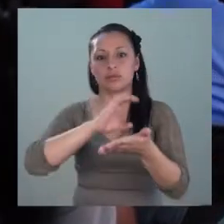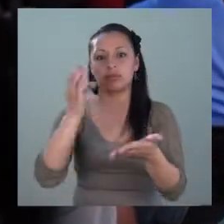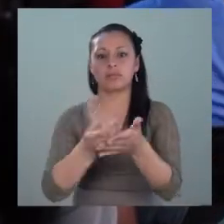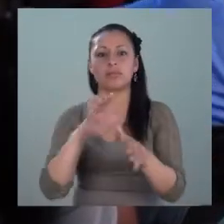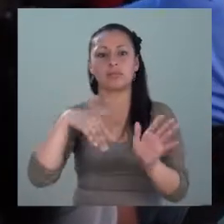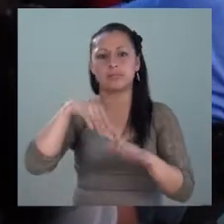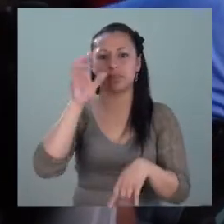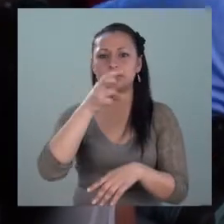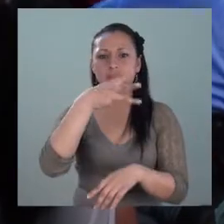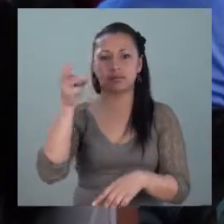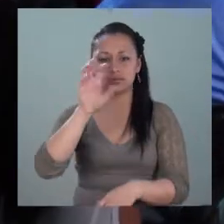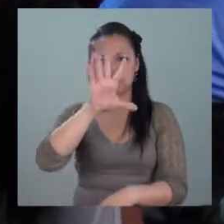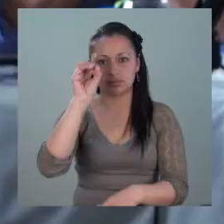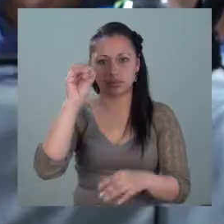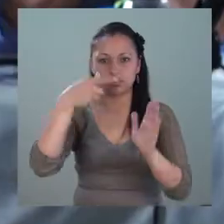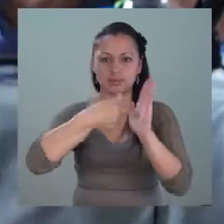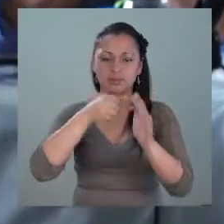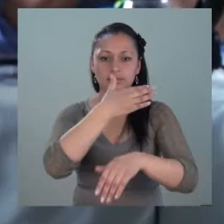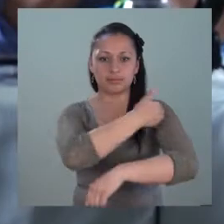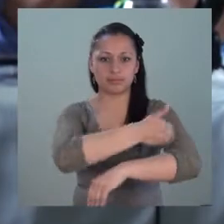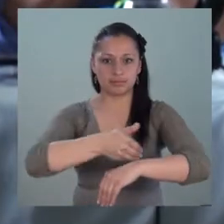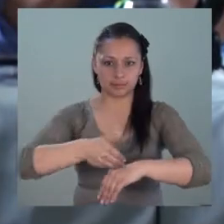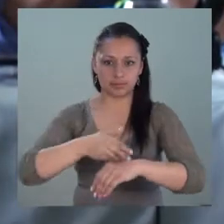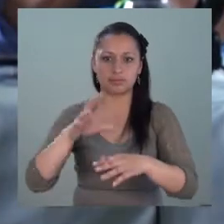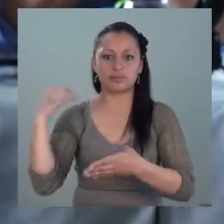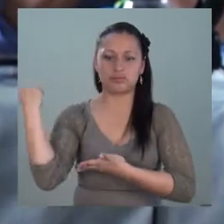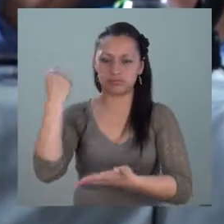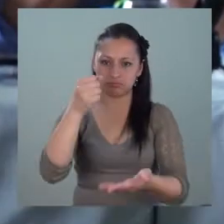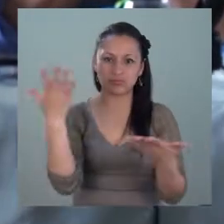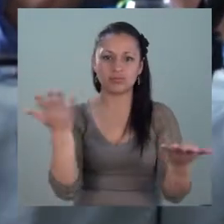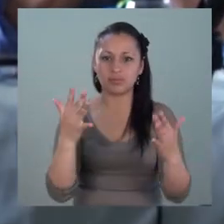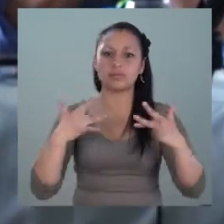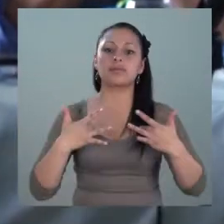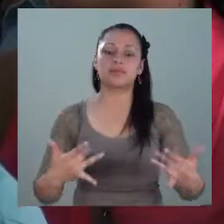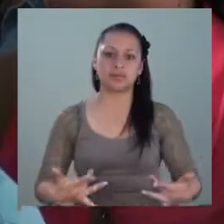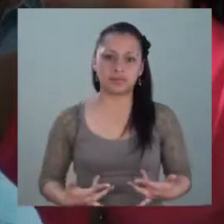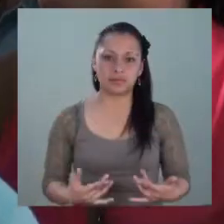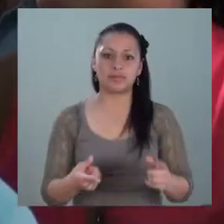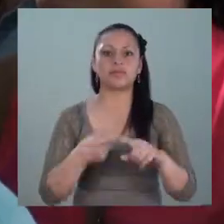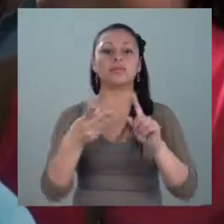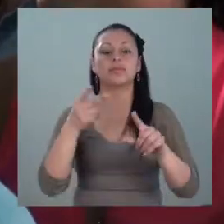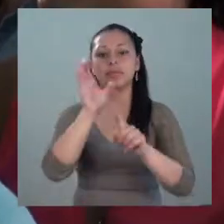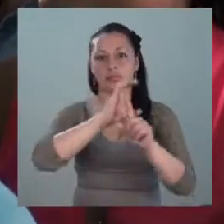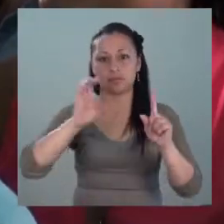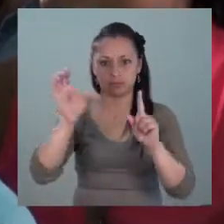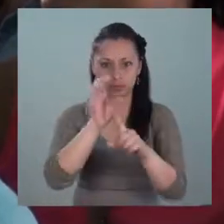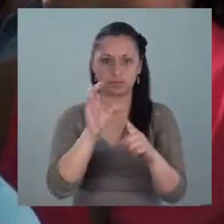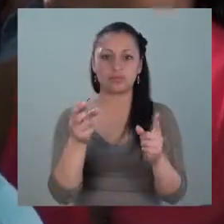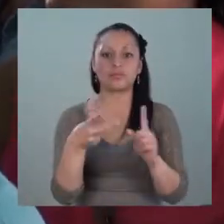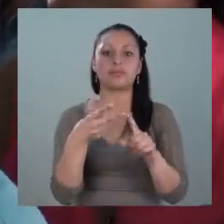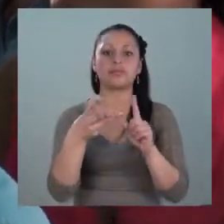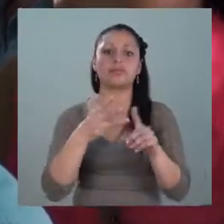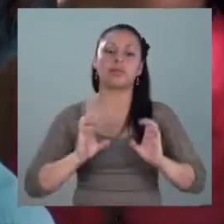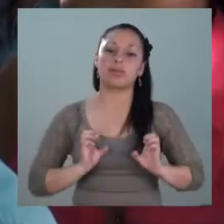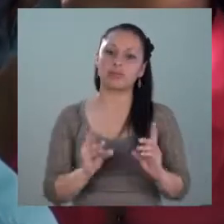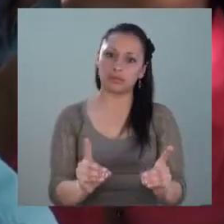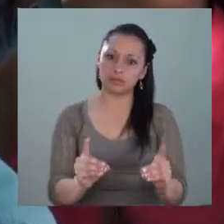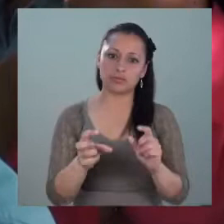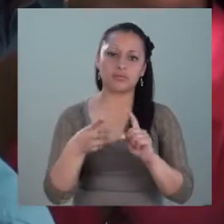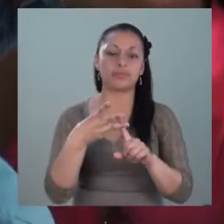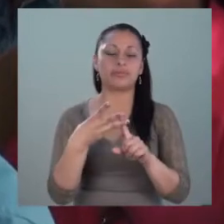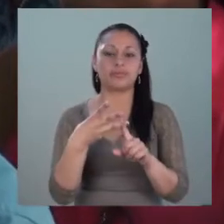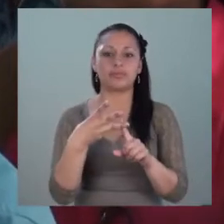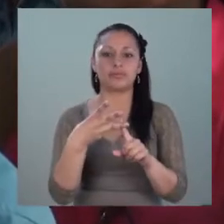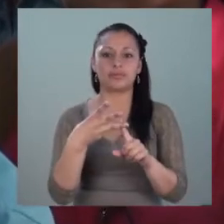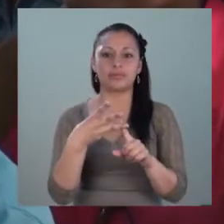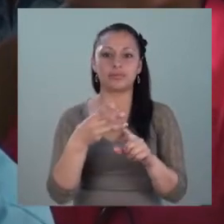invertido más de 350 mil millones en aspectos como salud, cultura,